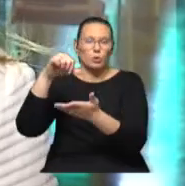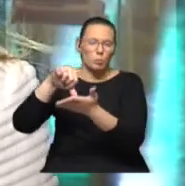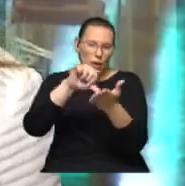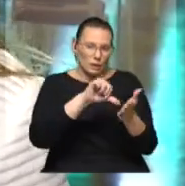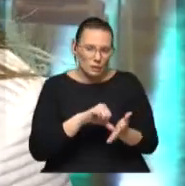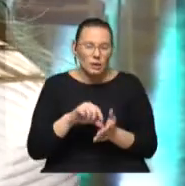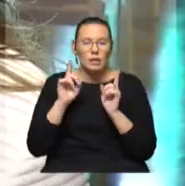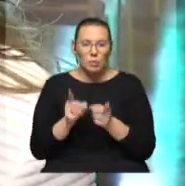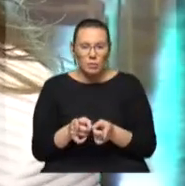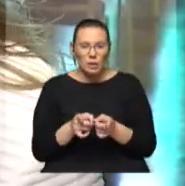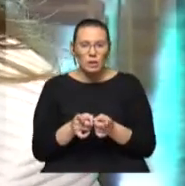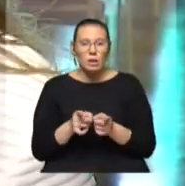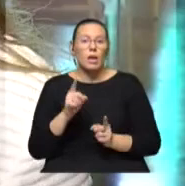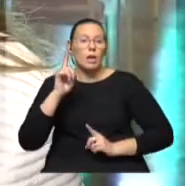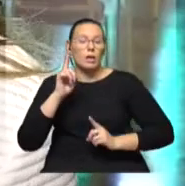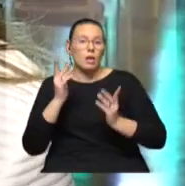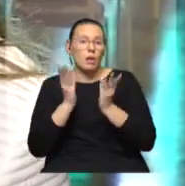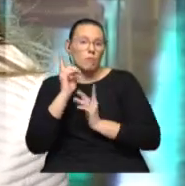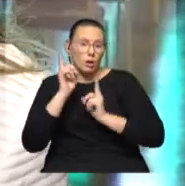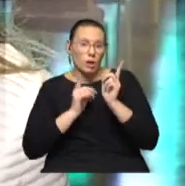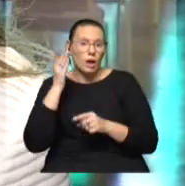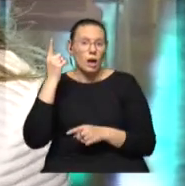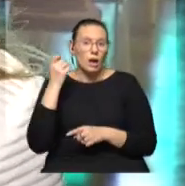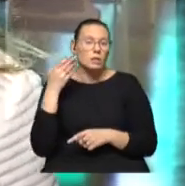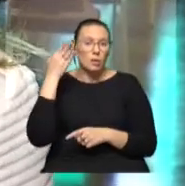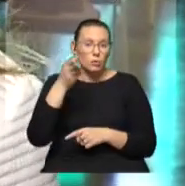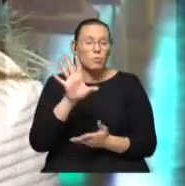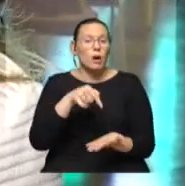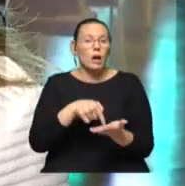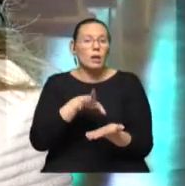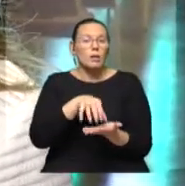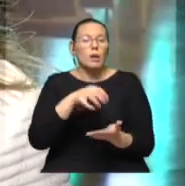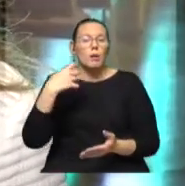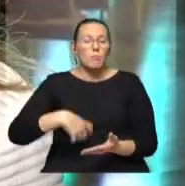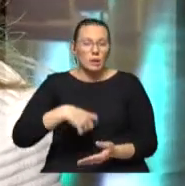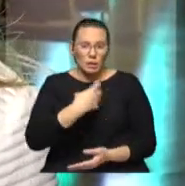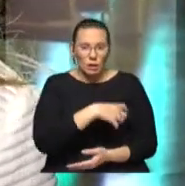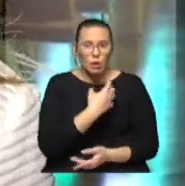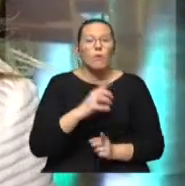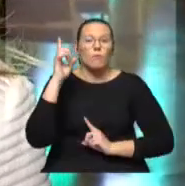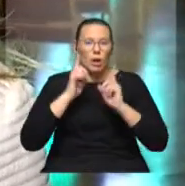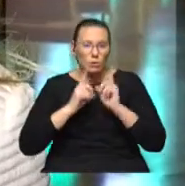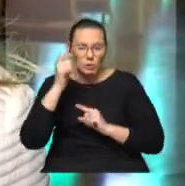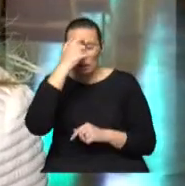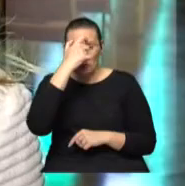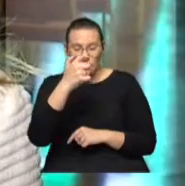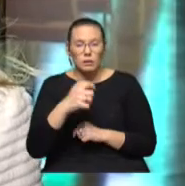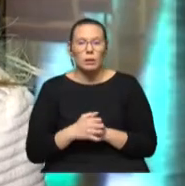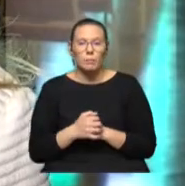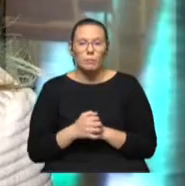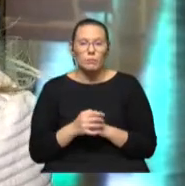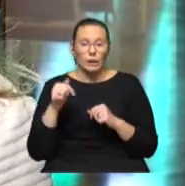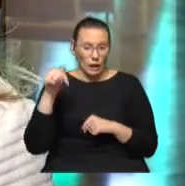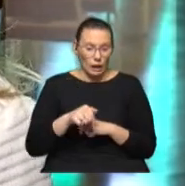latinoamericanos y de la academia. Ayer estuvimos en el centro de Barrio Peñarol, estuvimos en la Facultad de Ciencia, hoy estuvimos